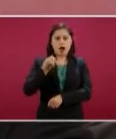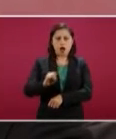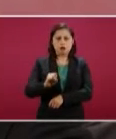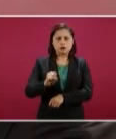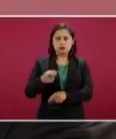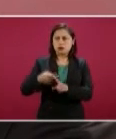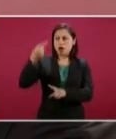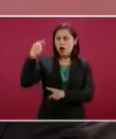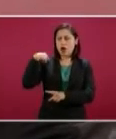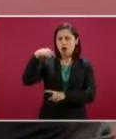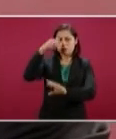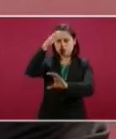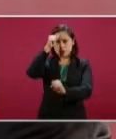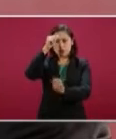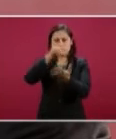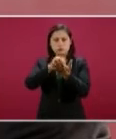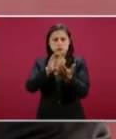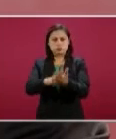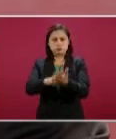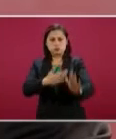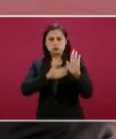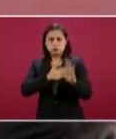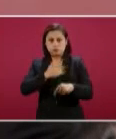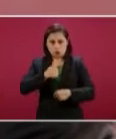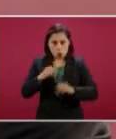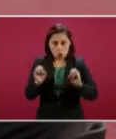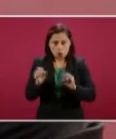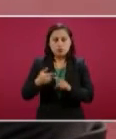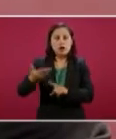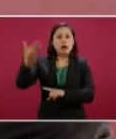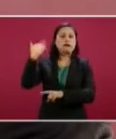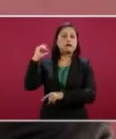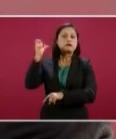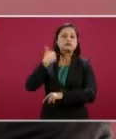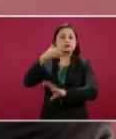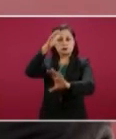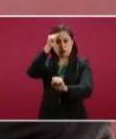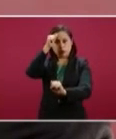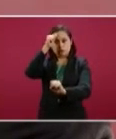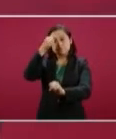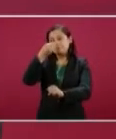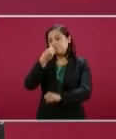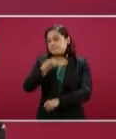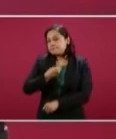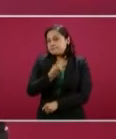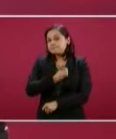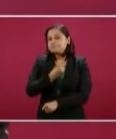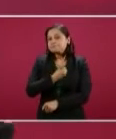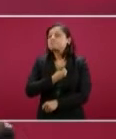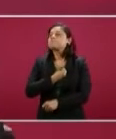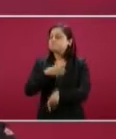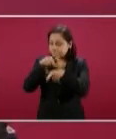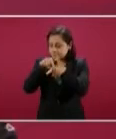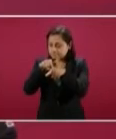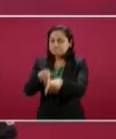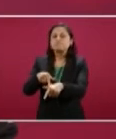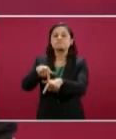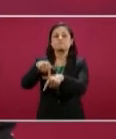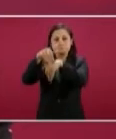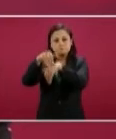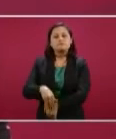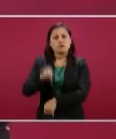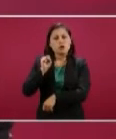voz, sin contrapesos considerables por parte de las oposiciones de partidos políticos que no han manifestado hasta el momento